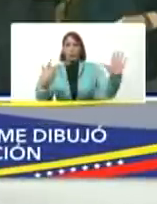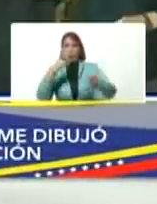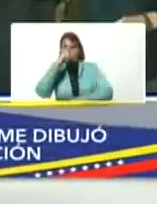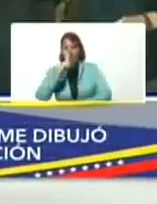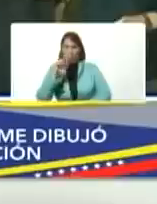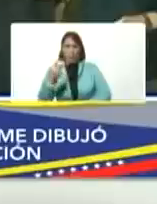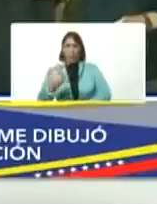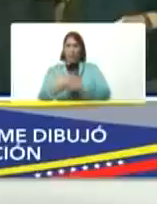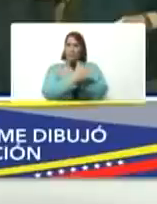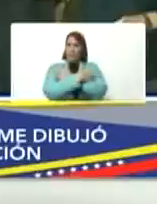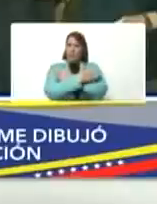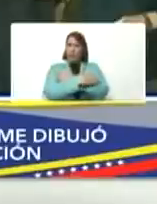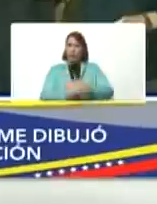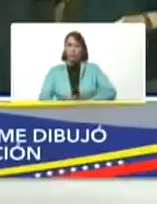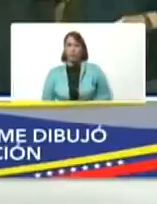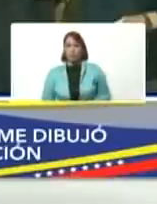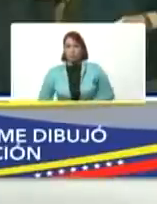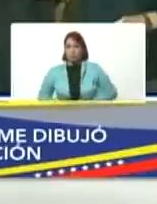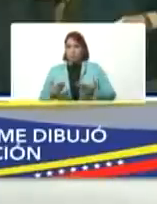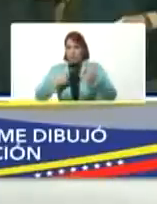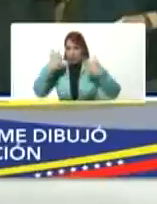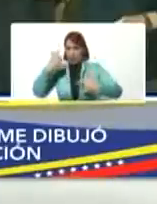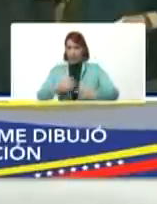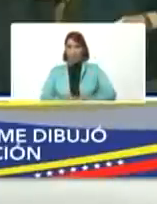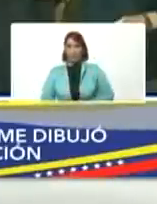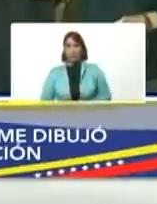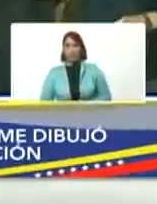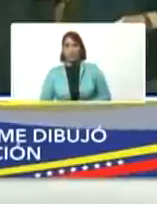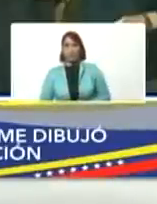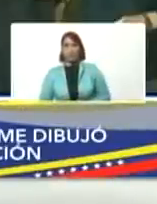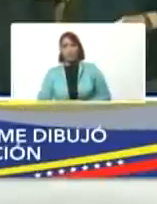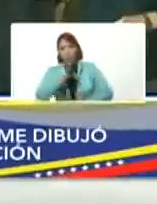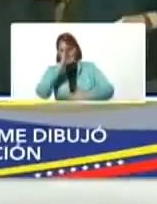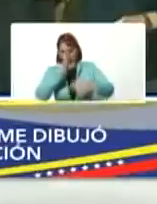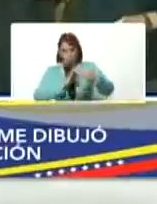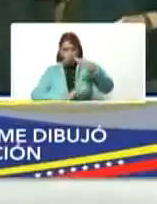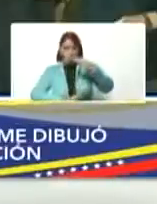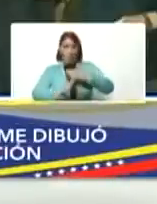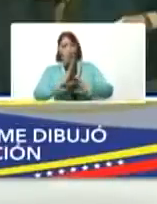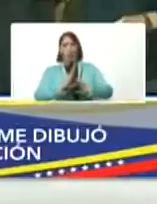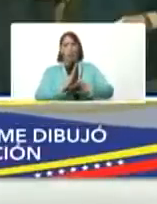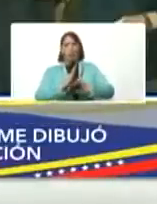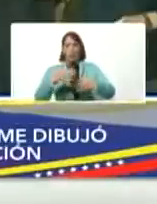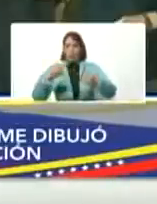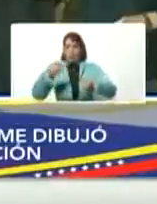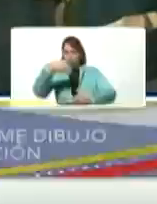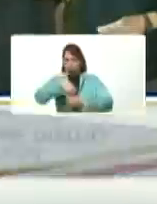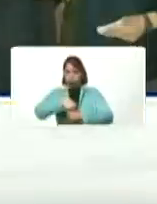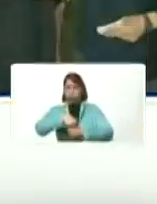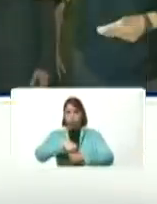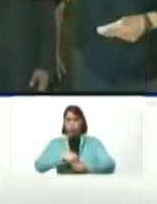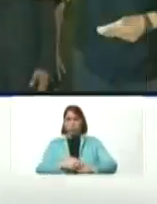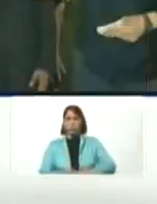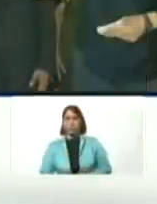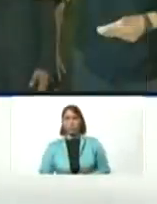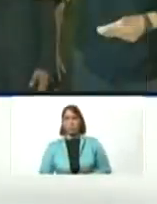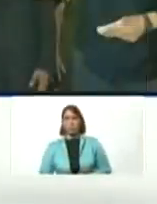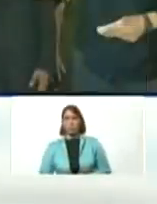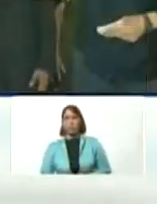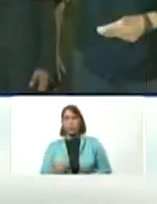del primer abrazo que le di al comandante Chávez. Que humildemente fui a su celda en Yares a